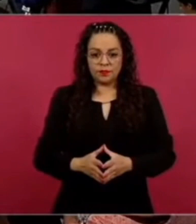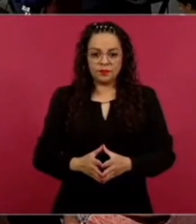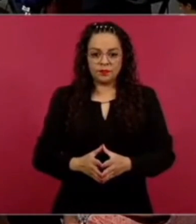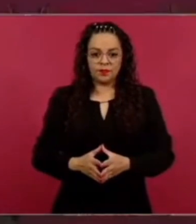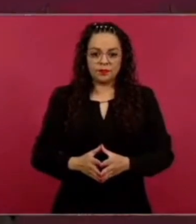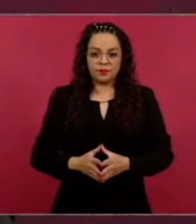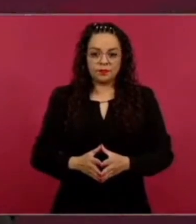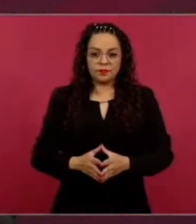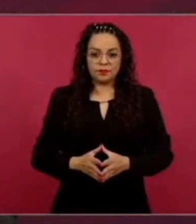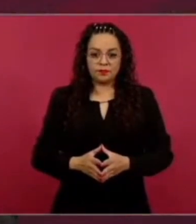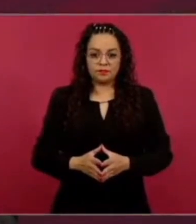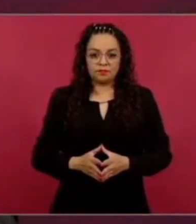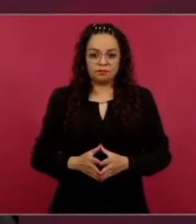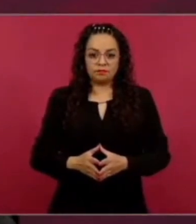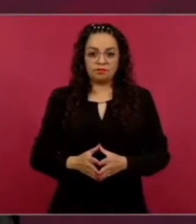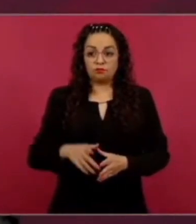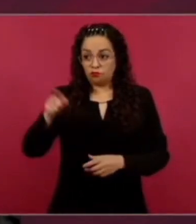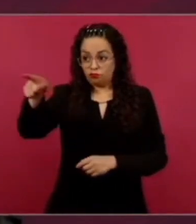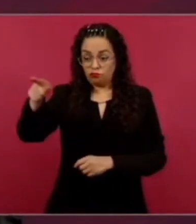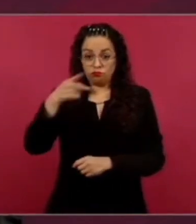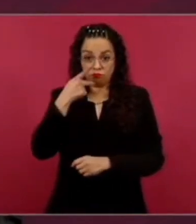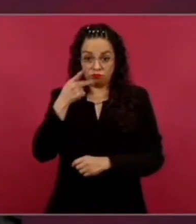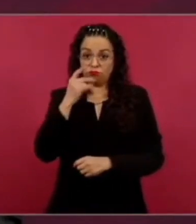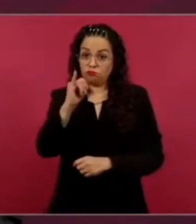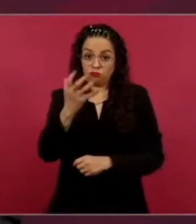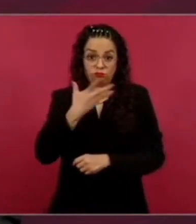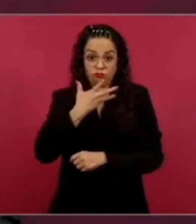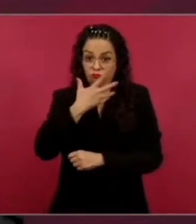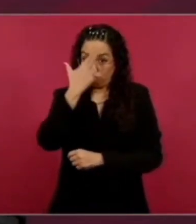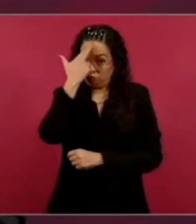es real todo lo que estás planteando.